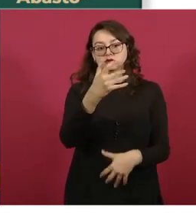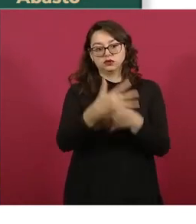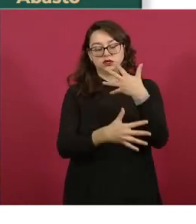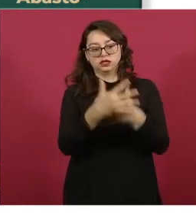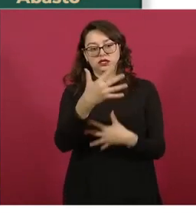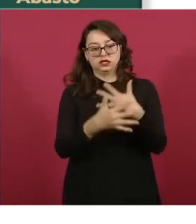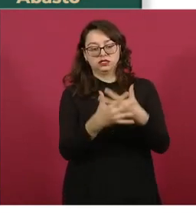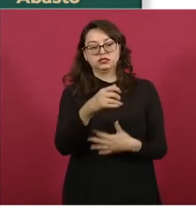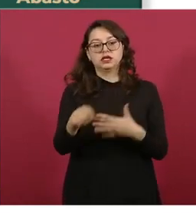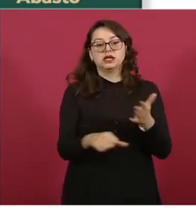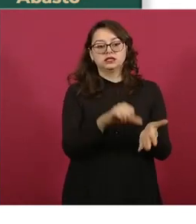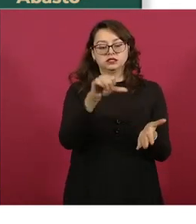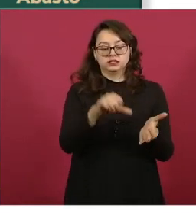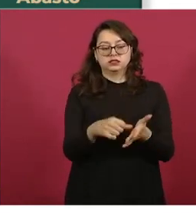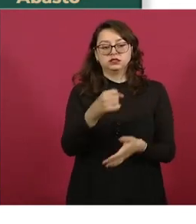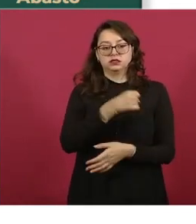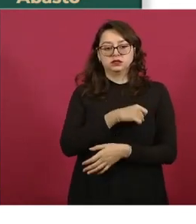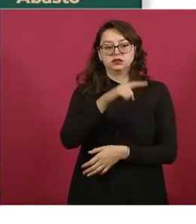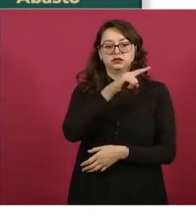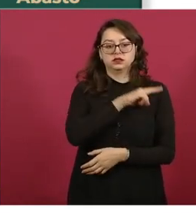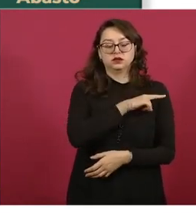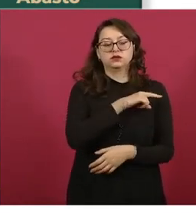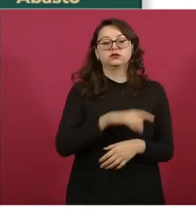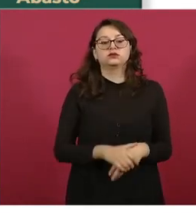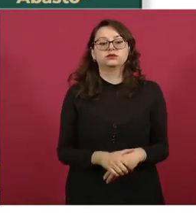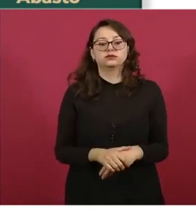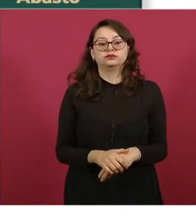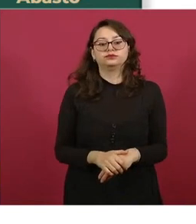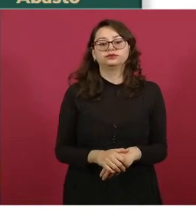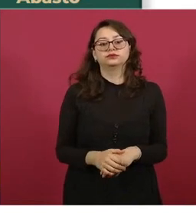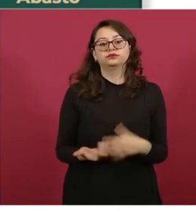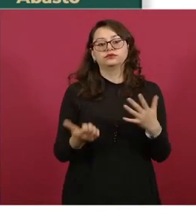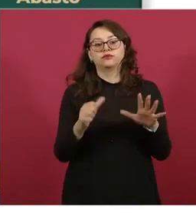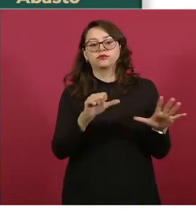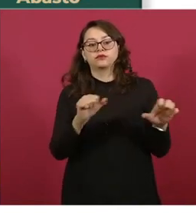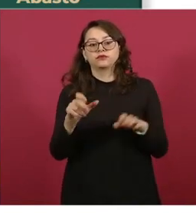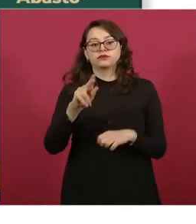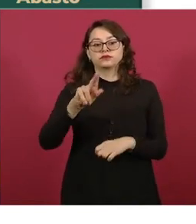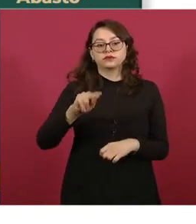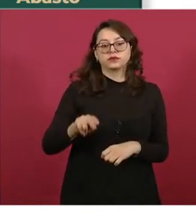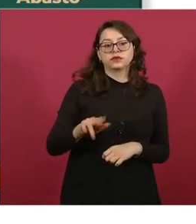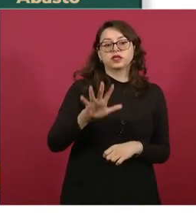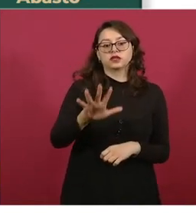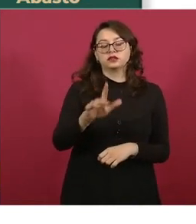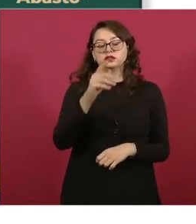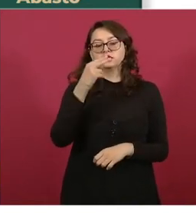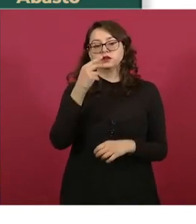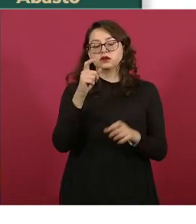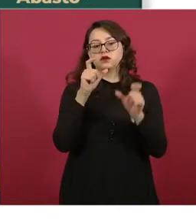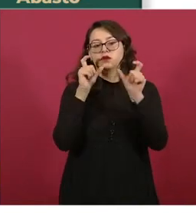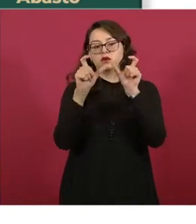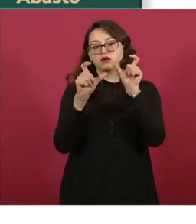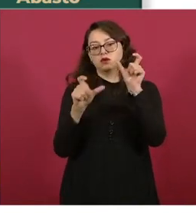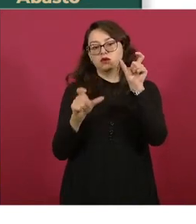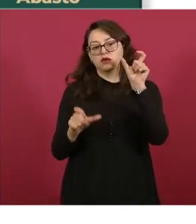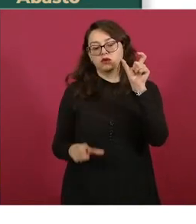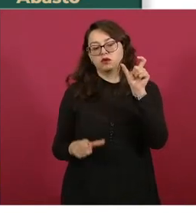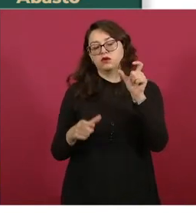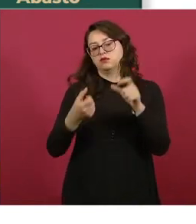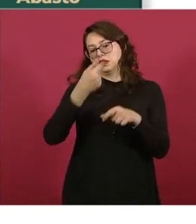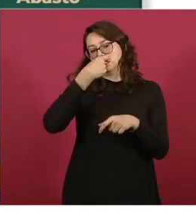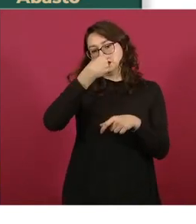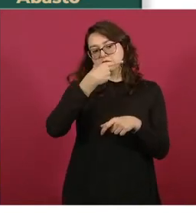de 417 centros de salud. Tiene 685 claves autorizadas y se han